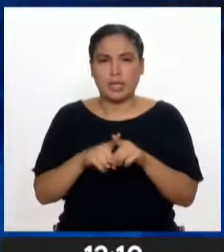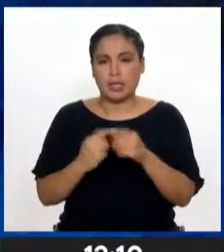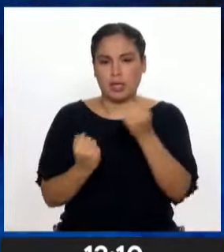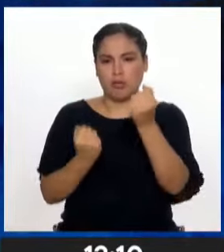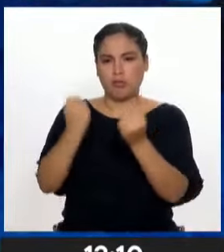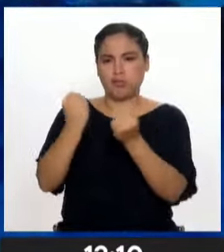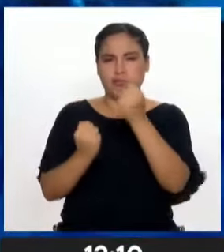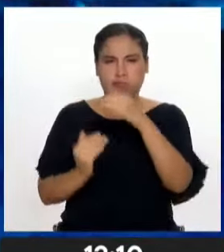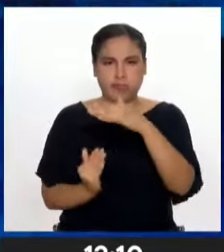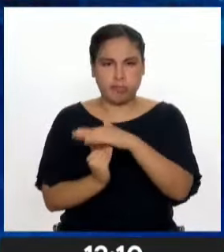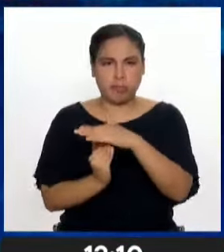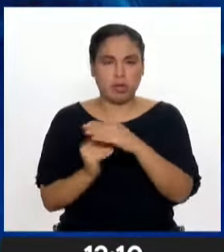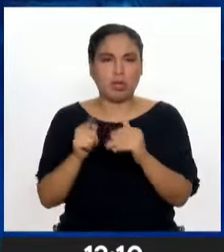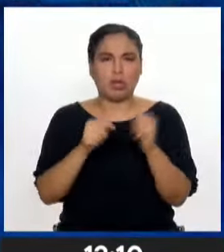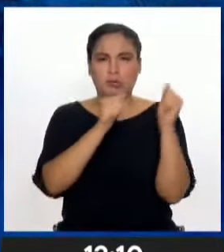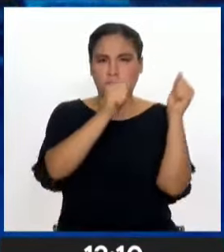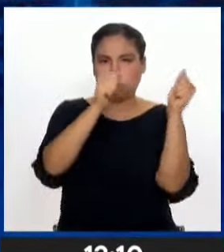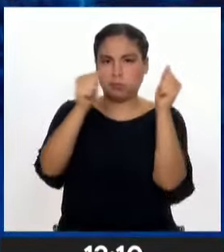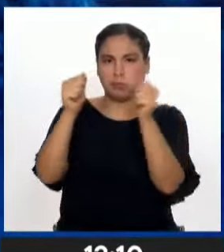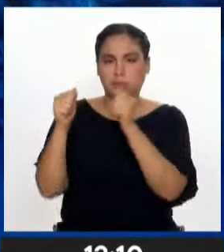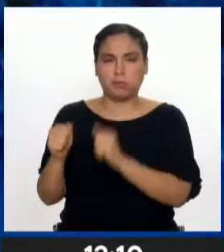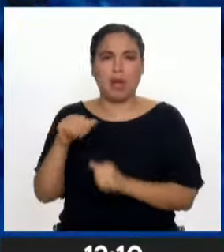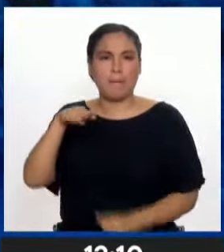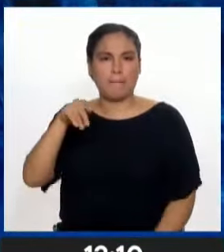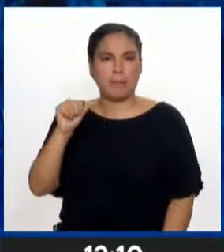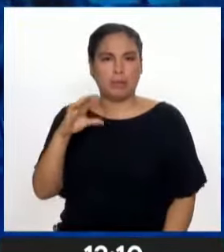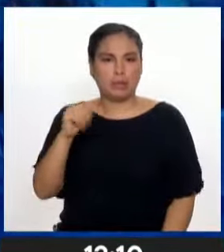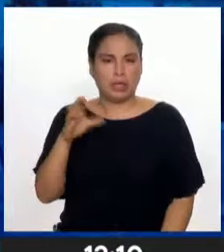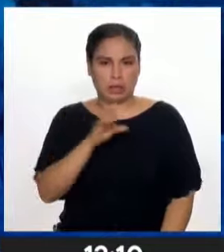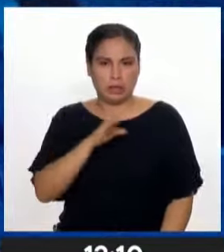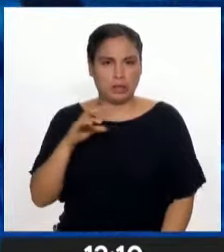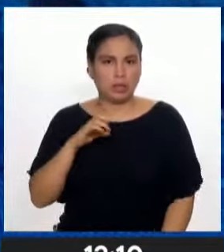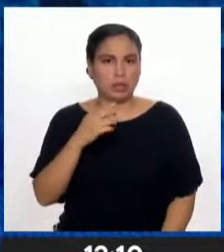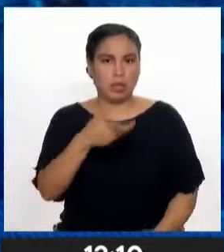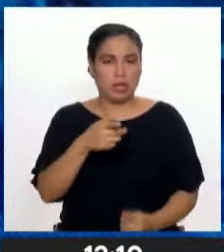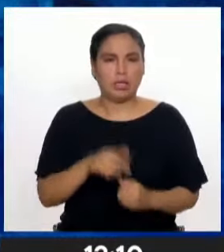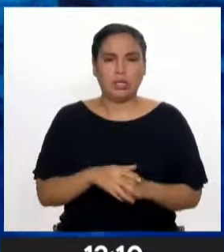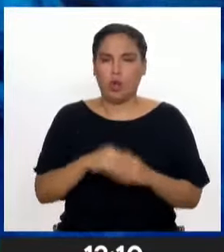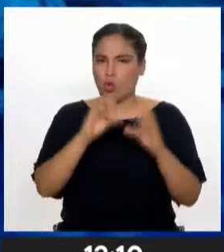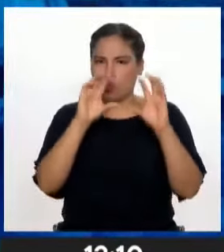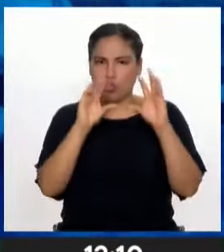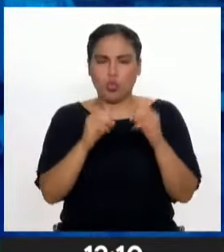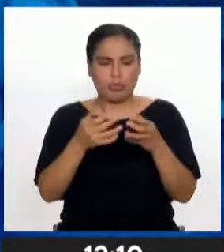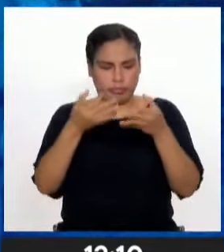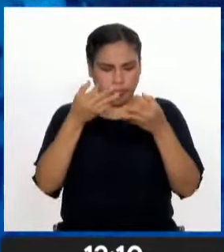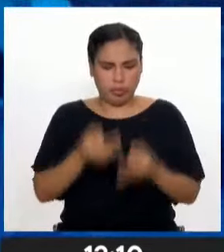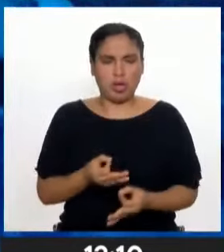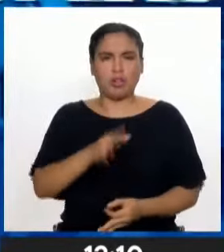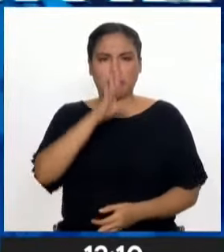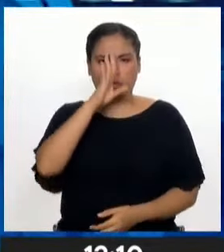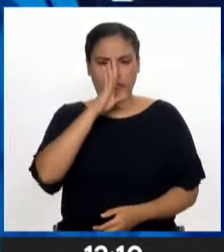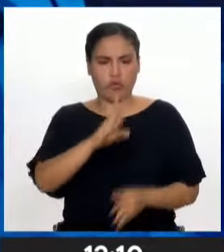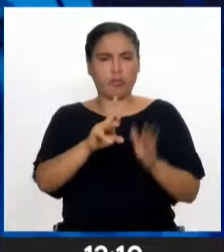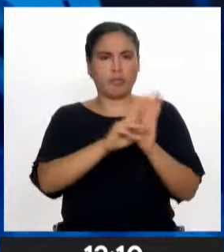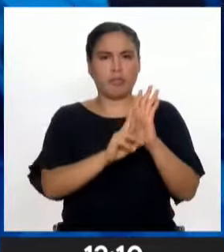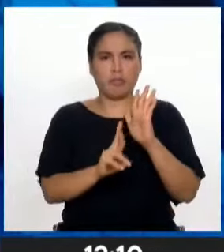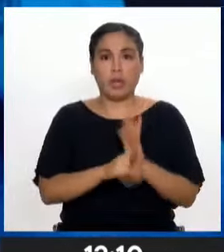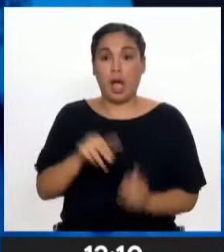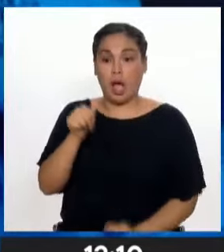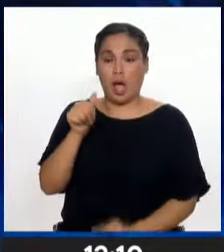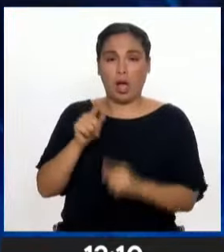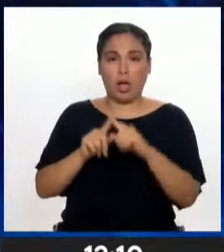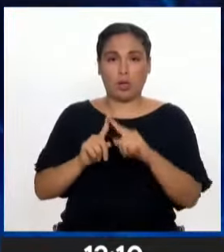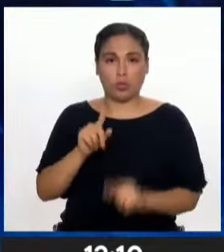de ATE, Manchay y El Callao. Rechazan fiscalización y piden ser formalizados. La ATU respondió